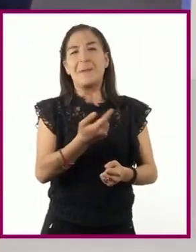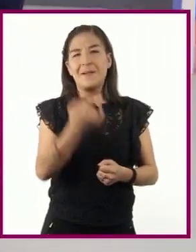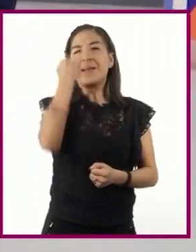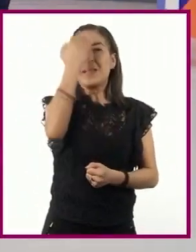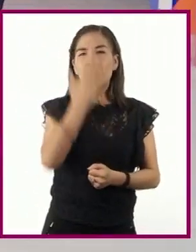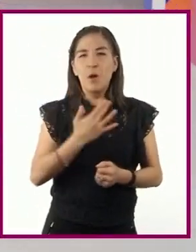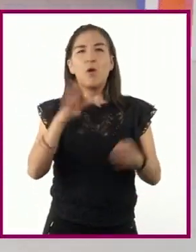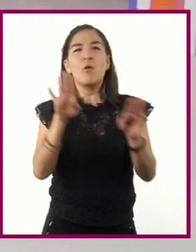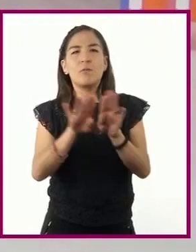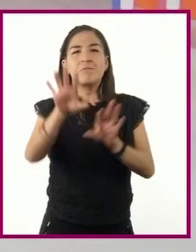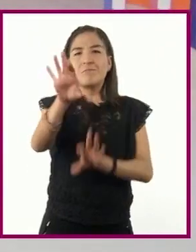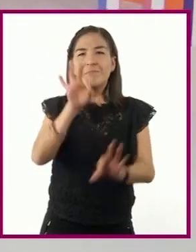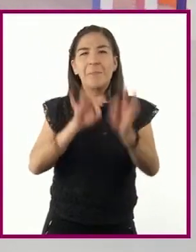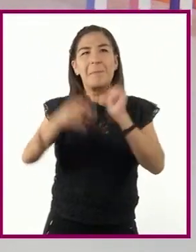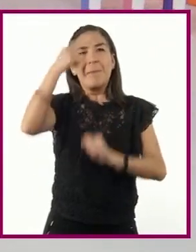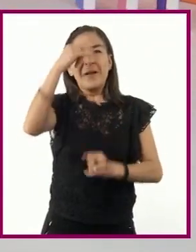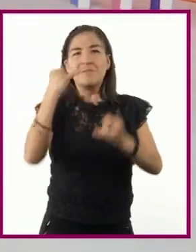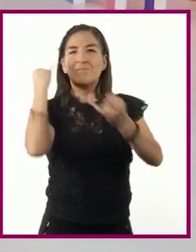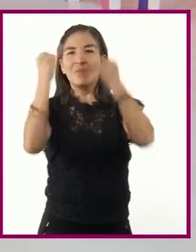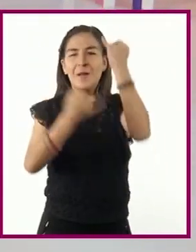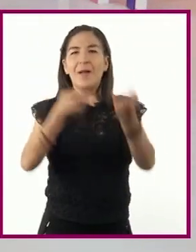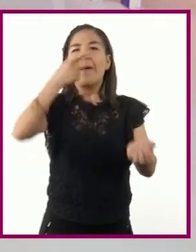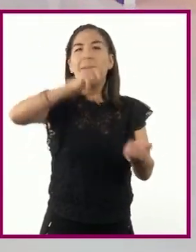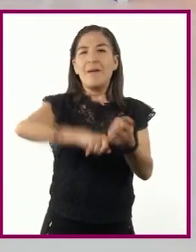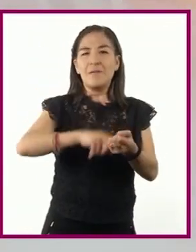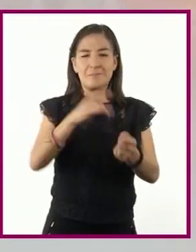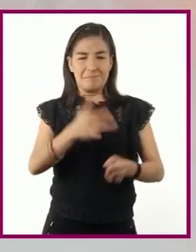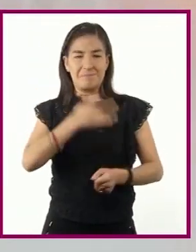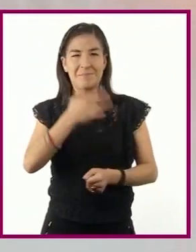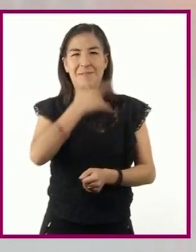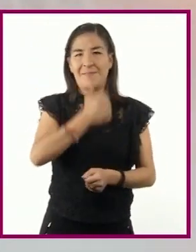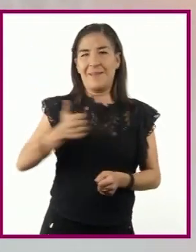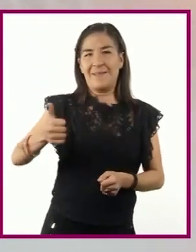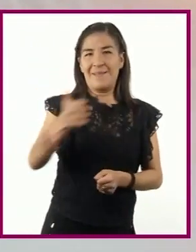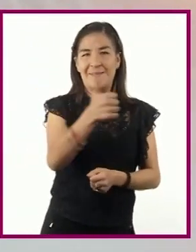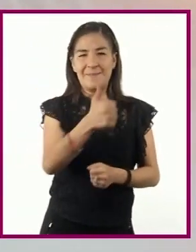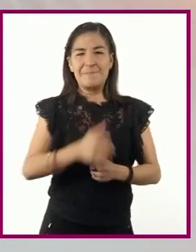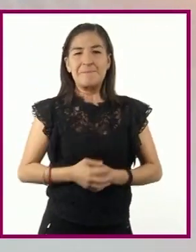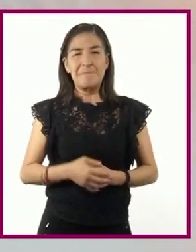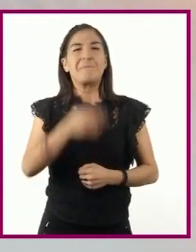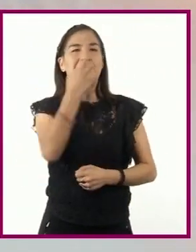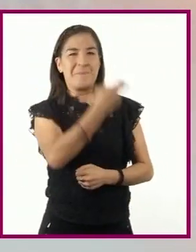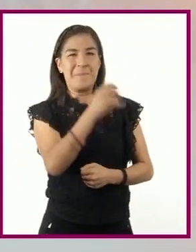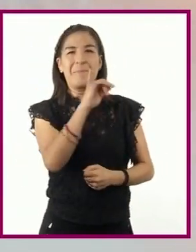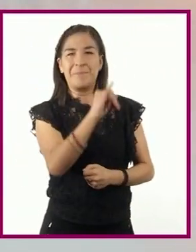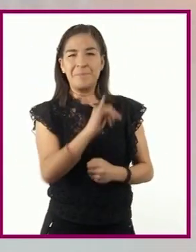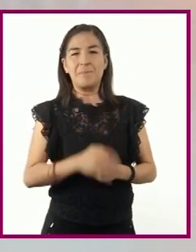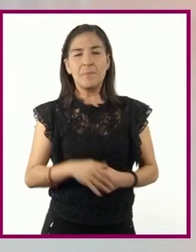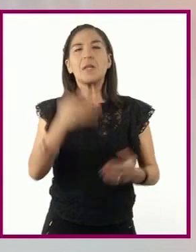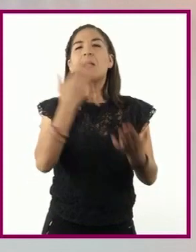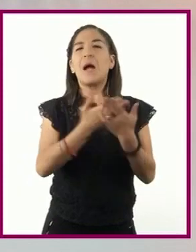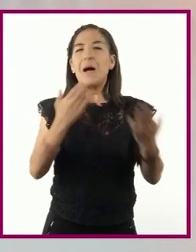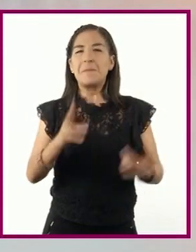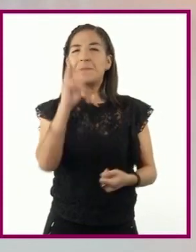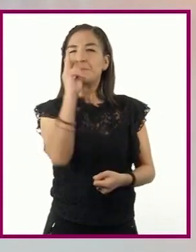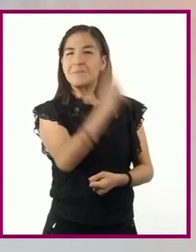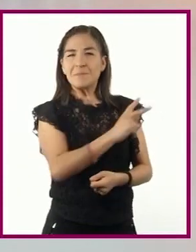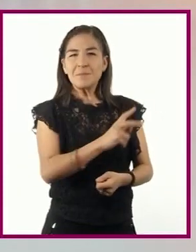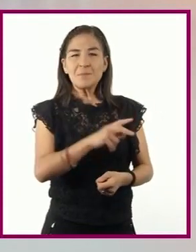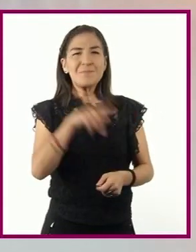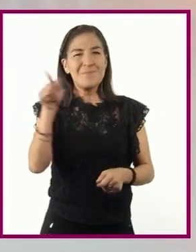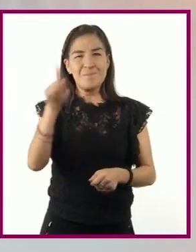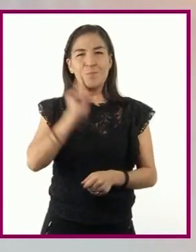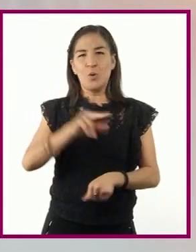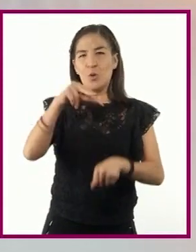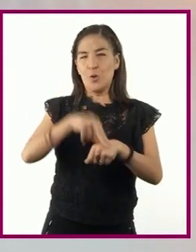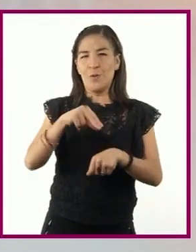que conseguimos crear a través de nuestra percepción. Así es. Ahora veamos lo que nos dice la